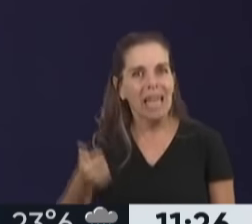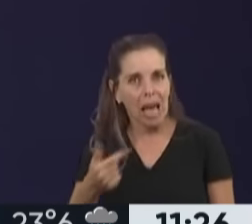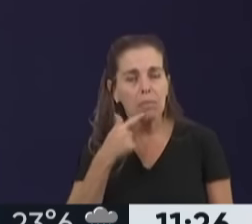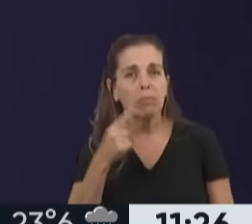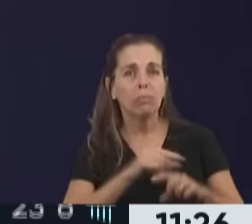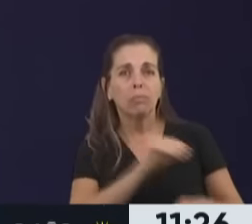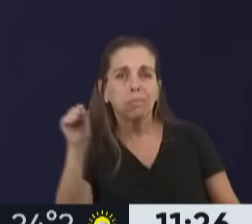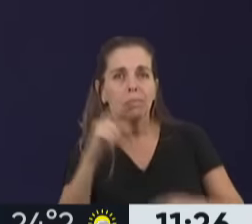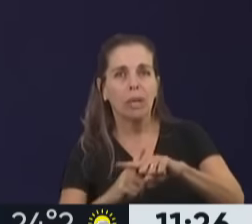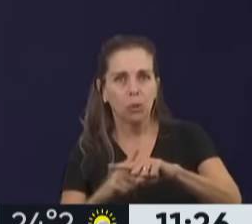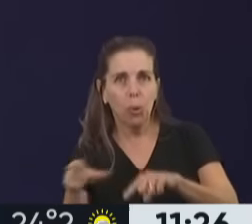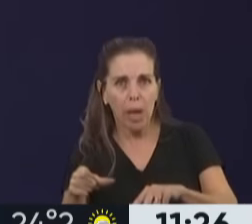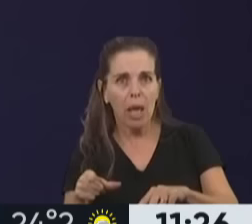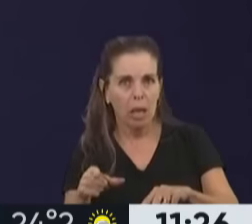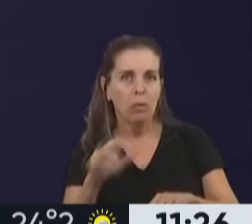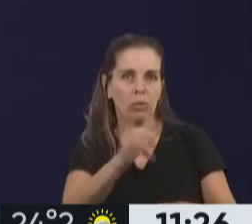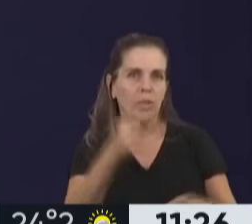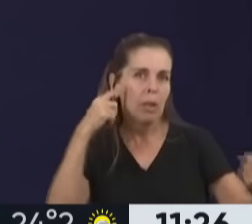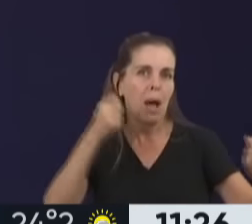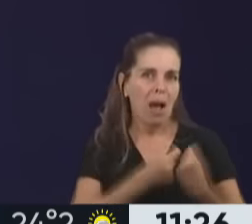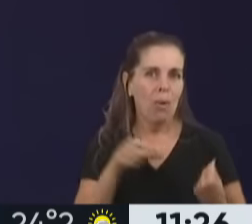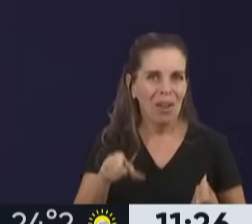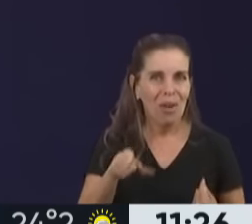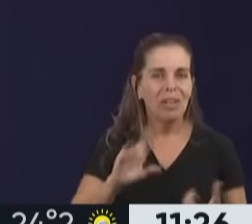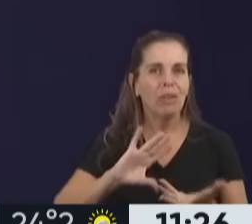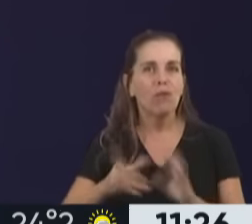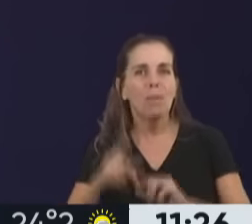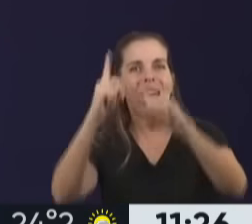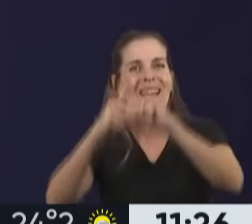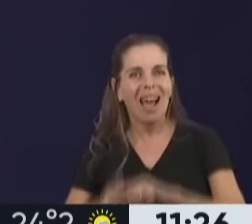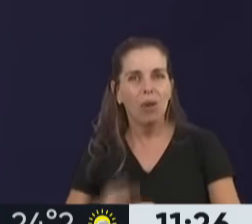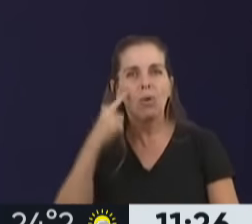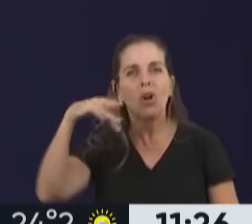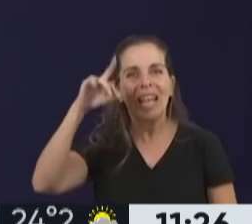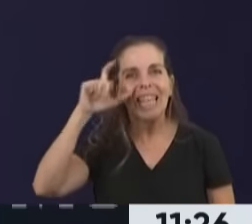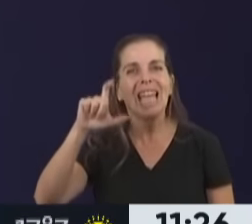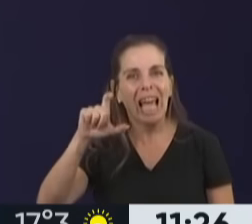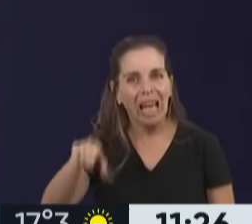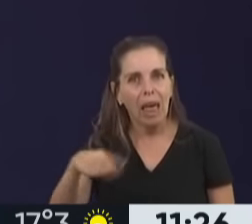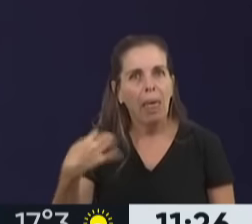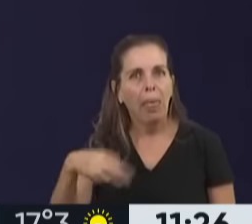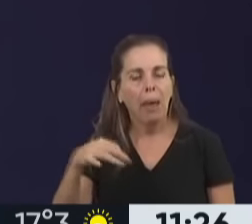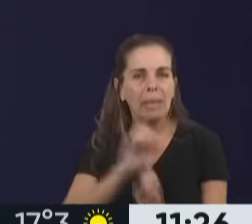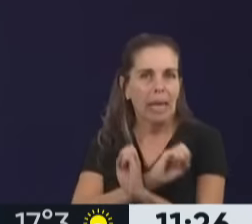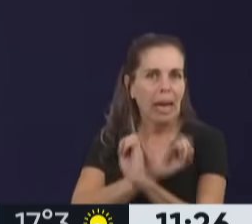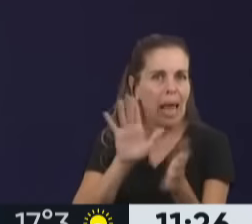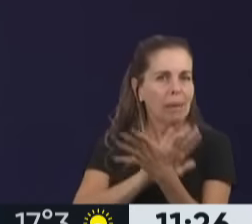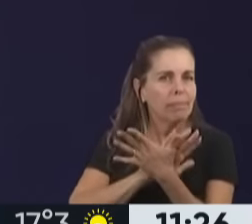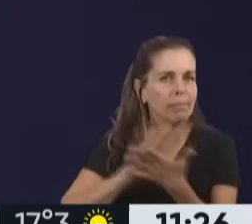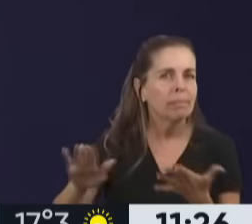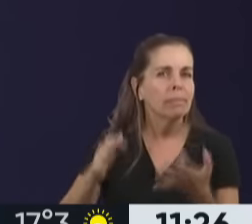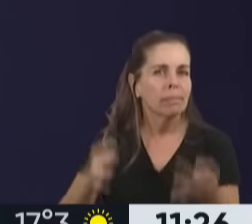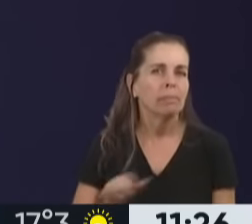referencia coincidimos efectivamente en que la metodología del indec tiene que ser Clara transparente